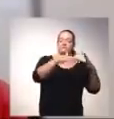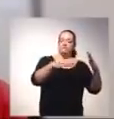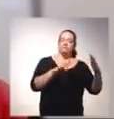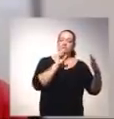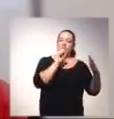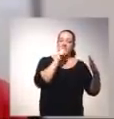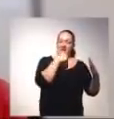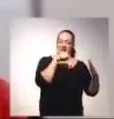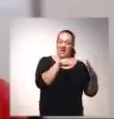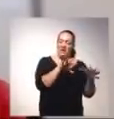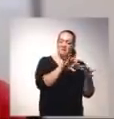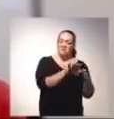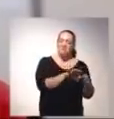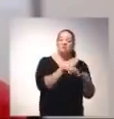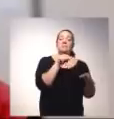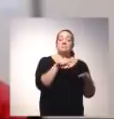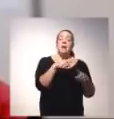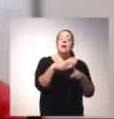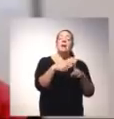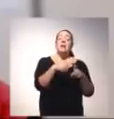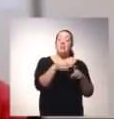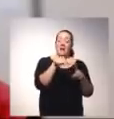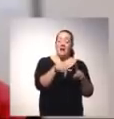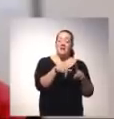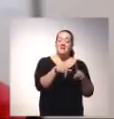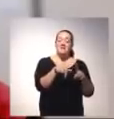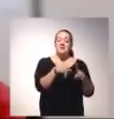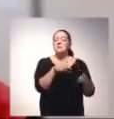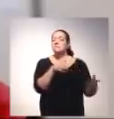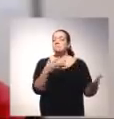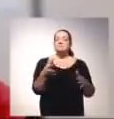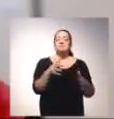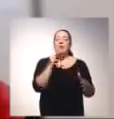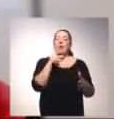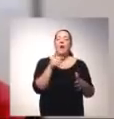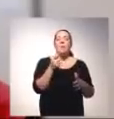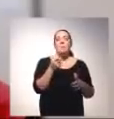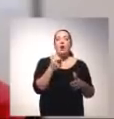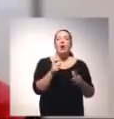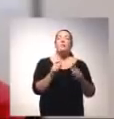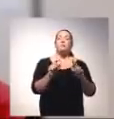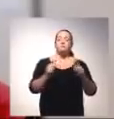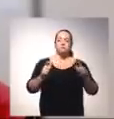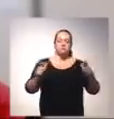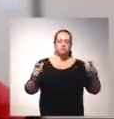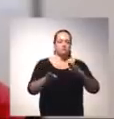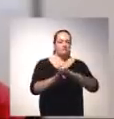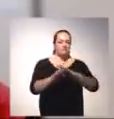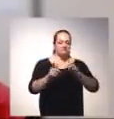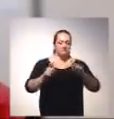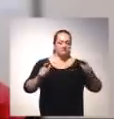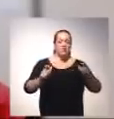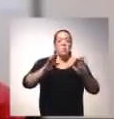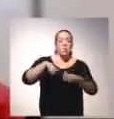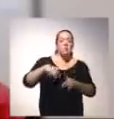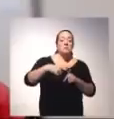Cumbre Vieja, se sigue registrando un ascenso, una tendencia ascendente y la última